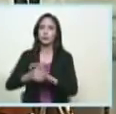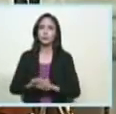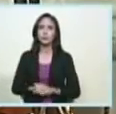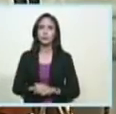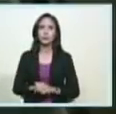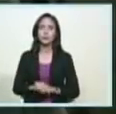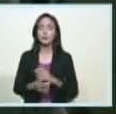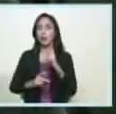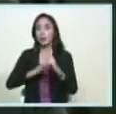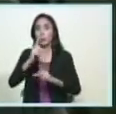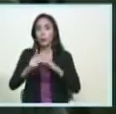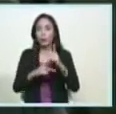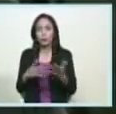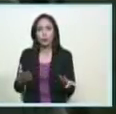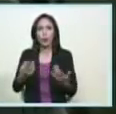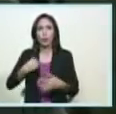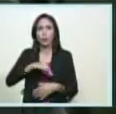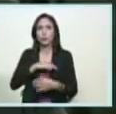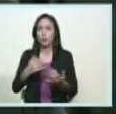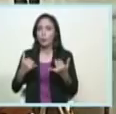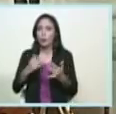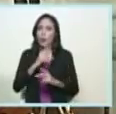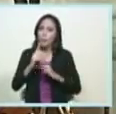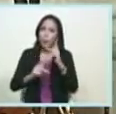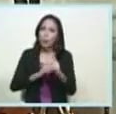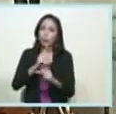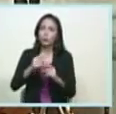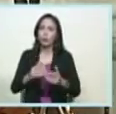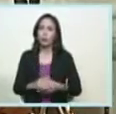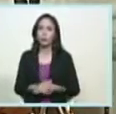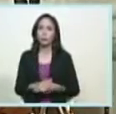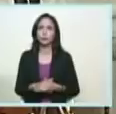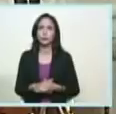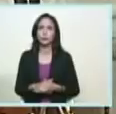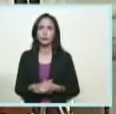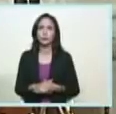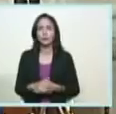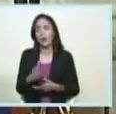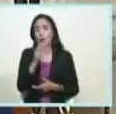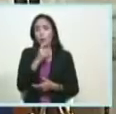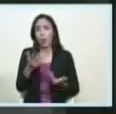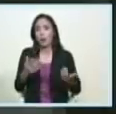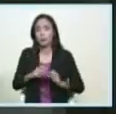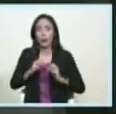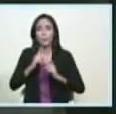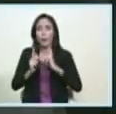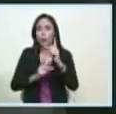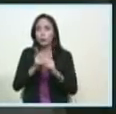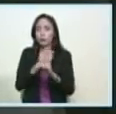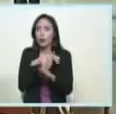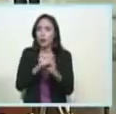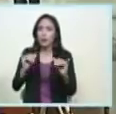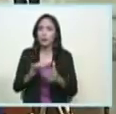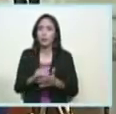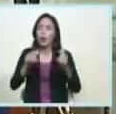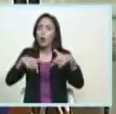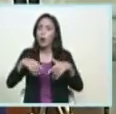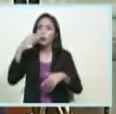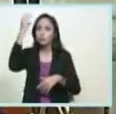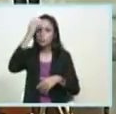tenemos que producir lo nuestro o lo producimos o lo producimos no tenemos opciones hoy tenemos más